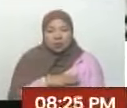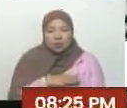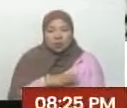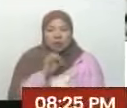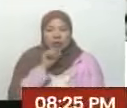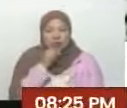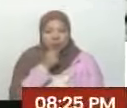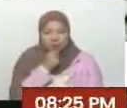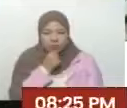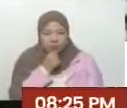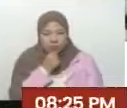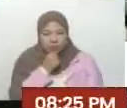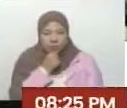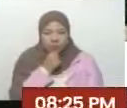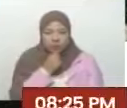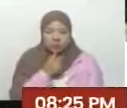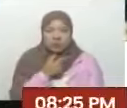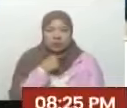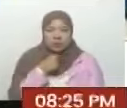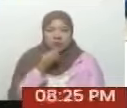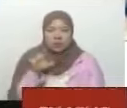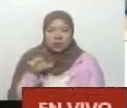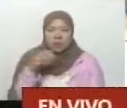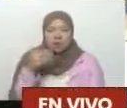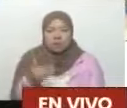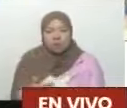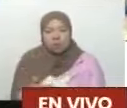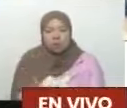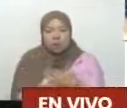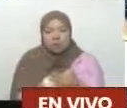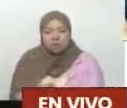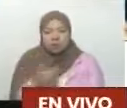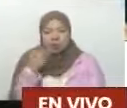Abuelos y Abuelas de la Patria, que va, mira, agarrando cuerpo, calle,